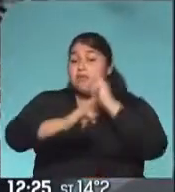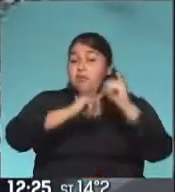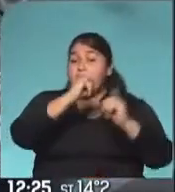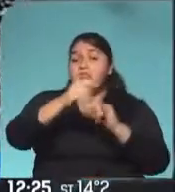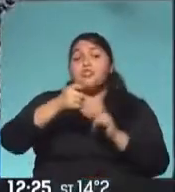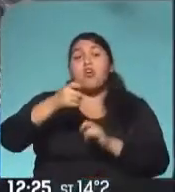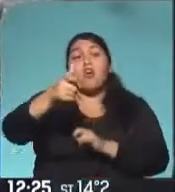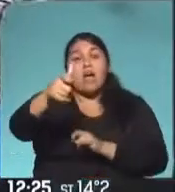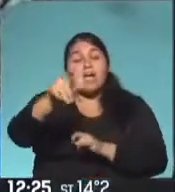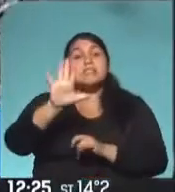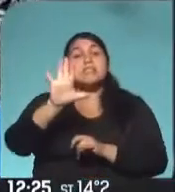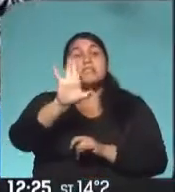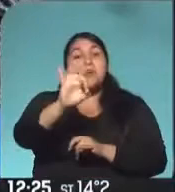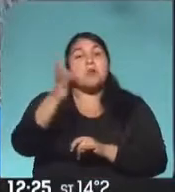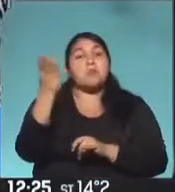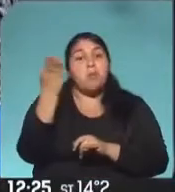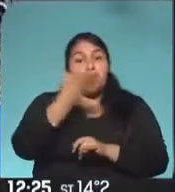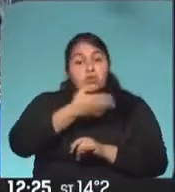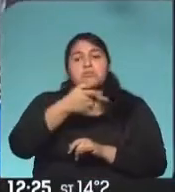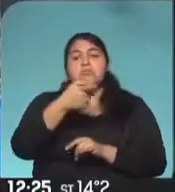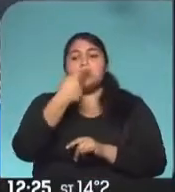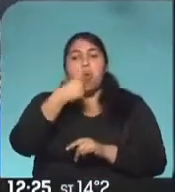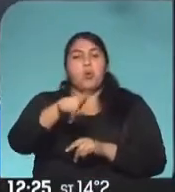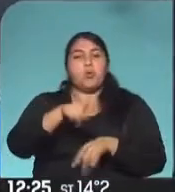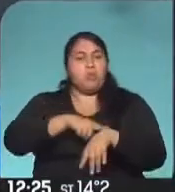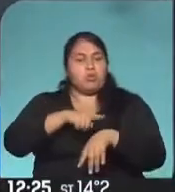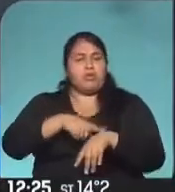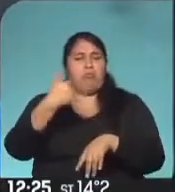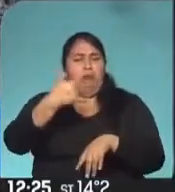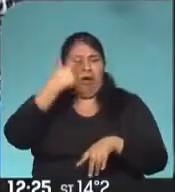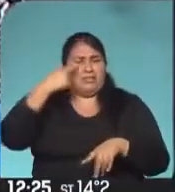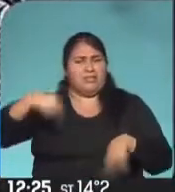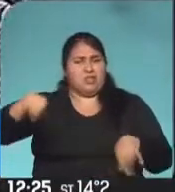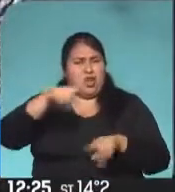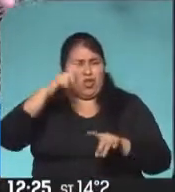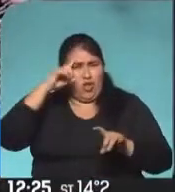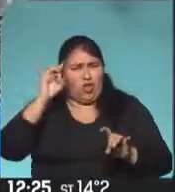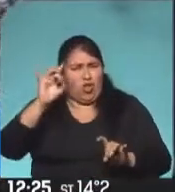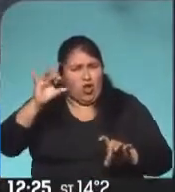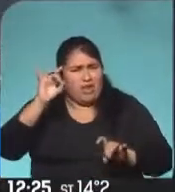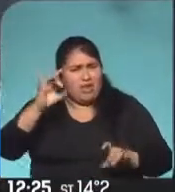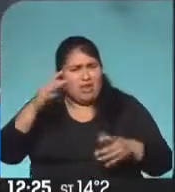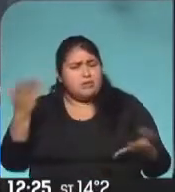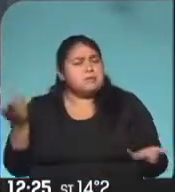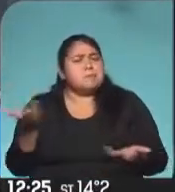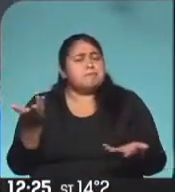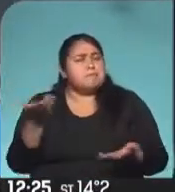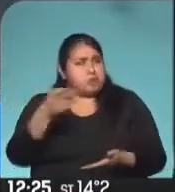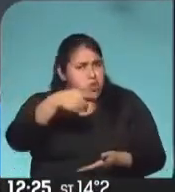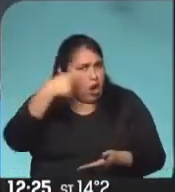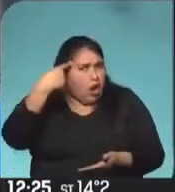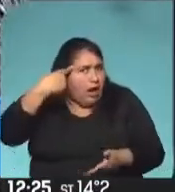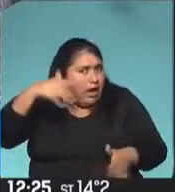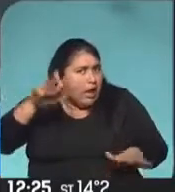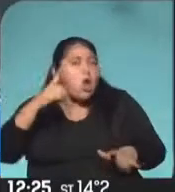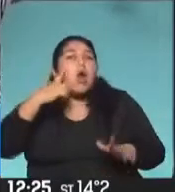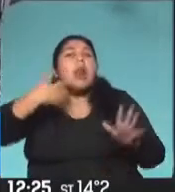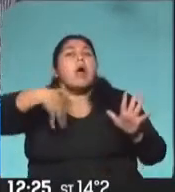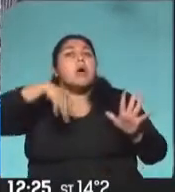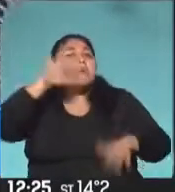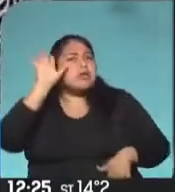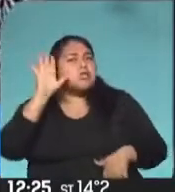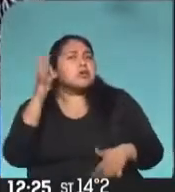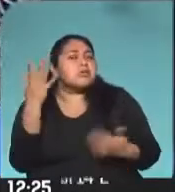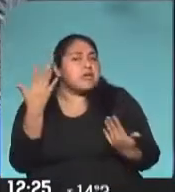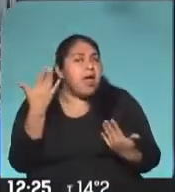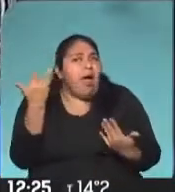de los argentinos tuvo cefalea en el último año pero que toda la gente que nos está mirando yo no sé creo que la mayoría por h o por